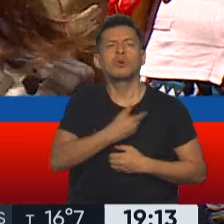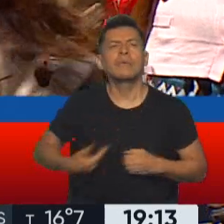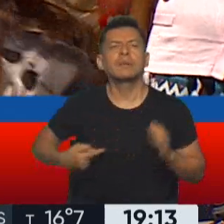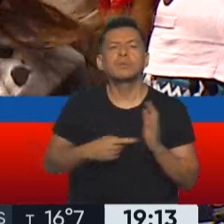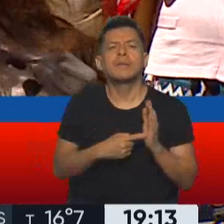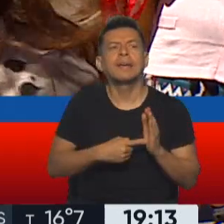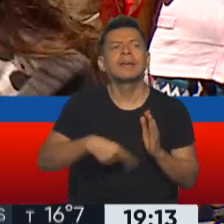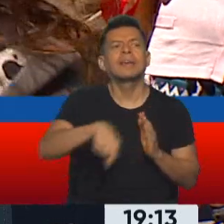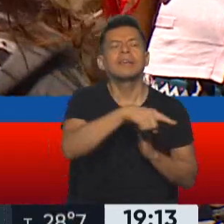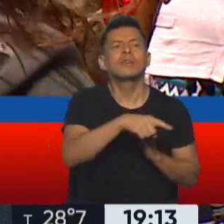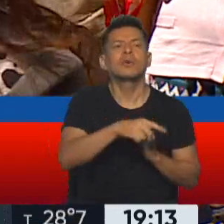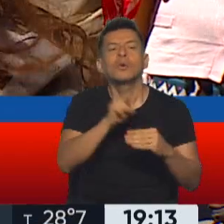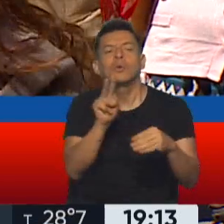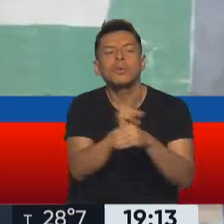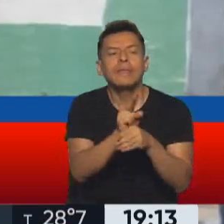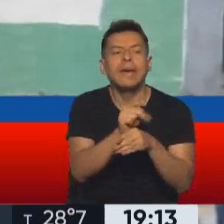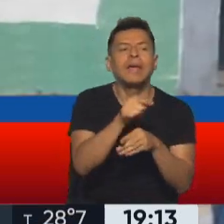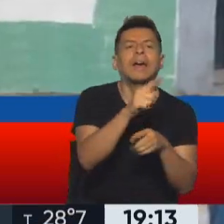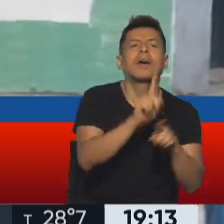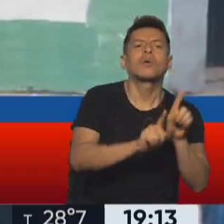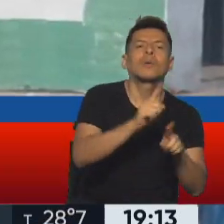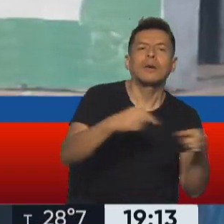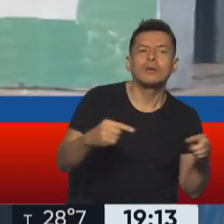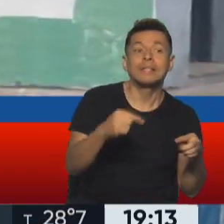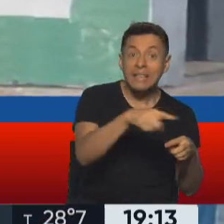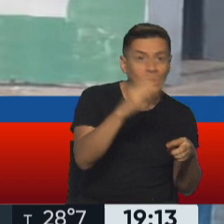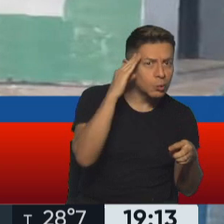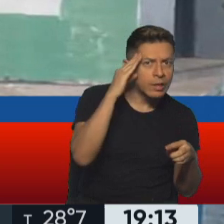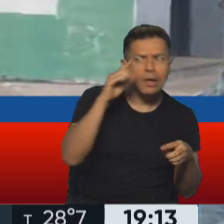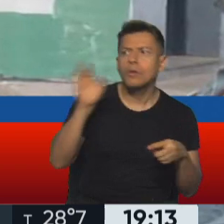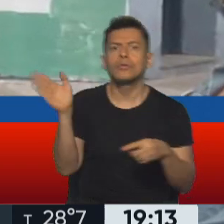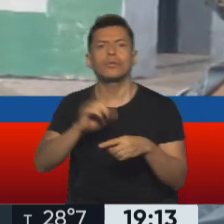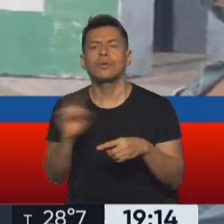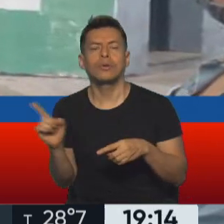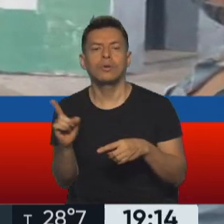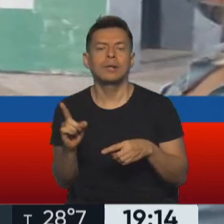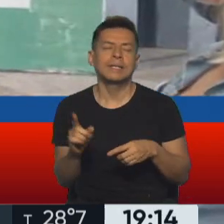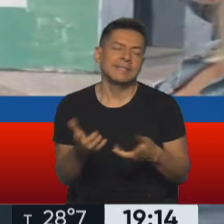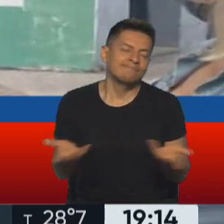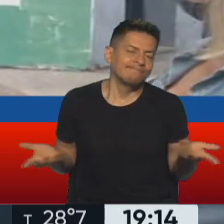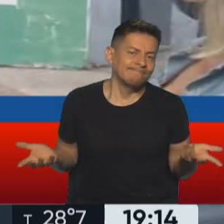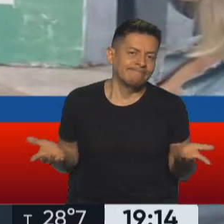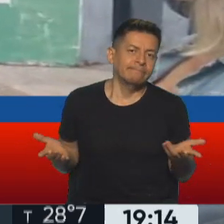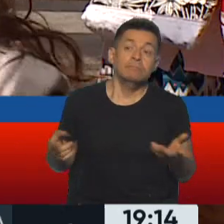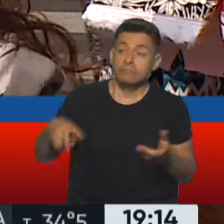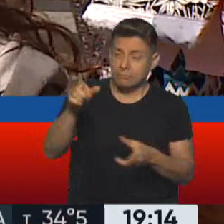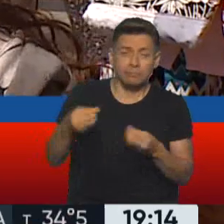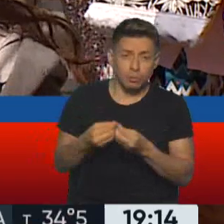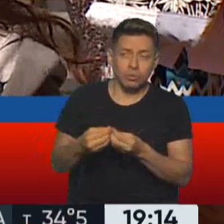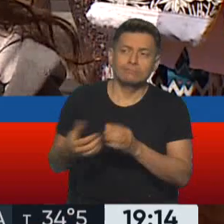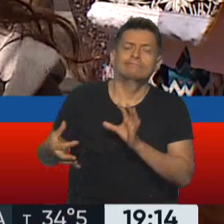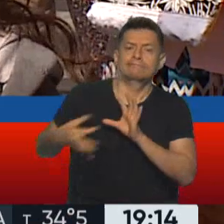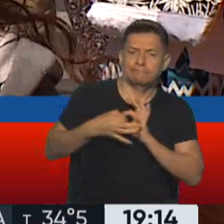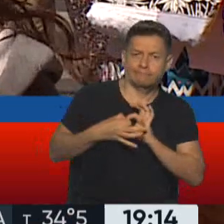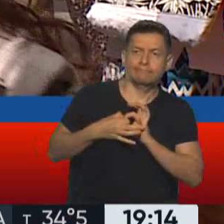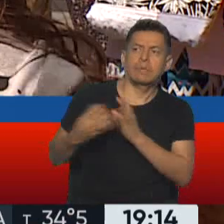ellos piensan que es cultura ahora lo que queremos hacer porque muchos de solidad solidarizaron con nosotros